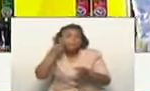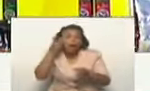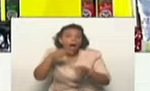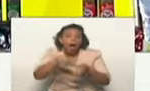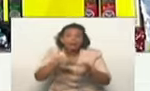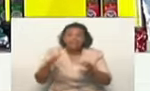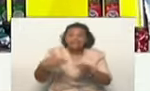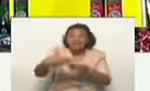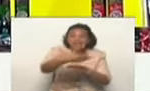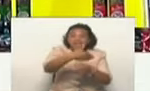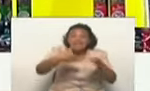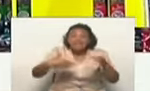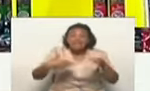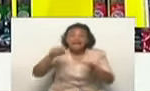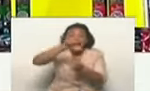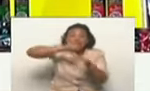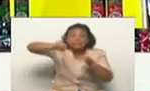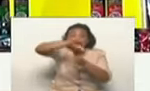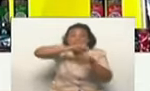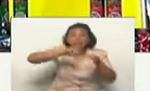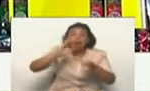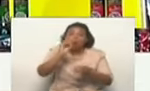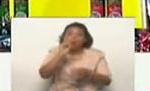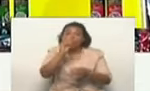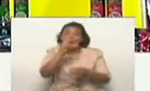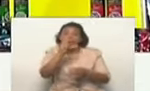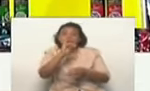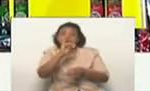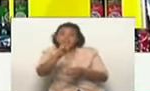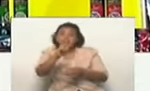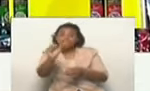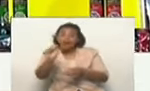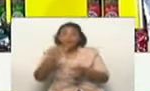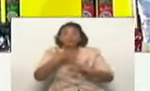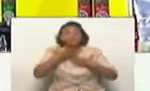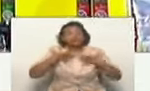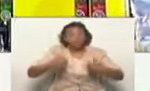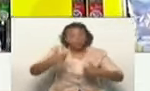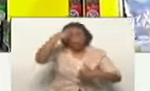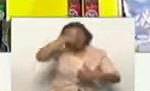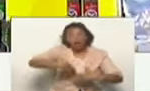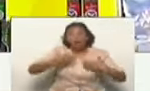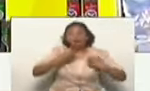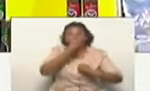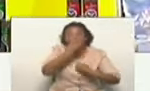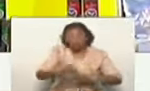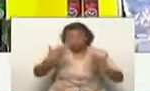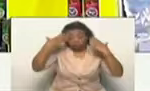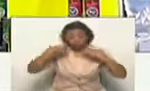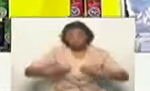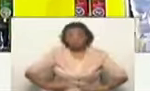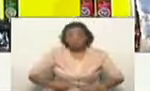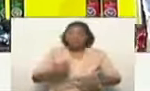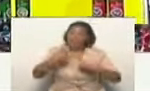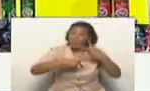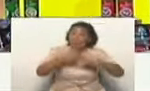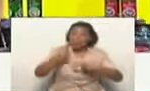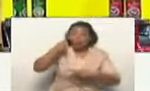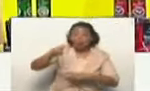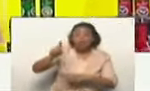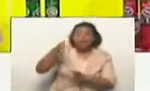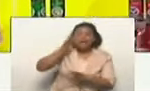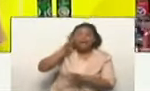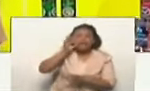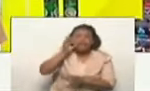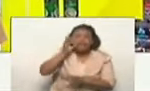Sardinas en aceite de oliva. Muy saludable, muy buena. Tenemos productos. Allá veo un café